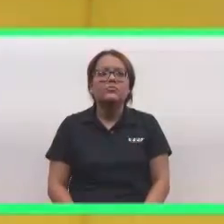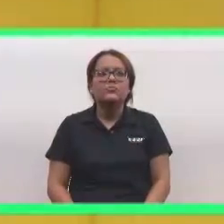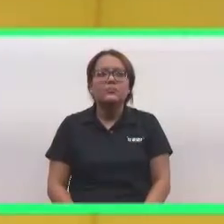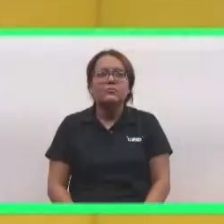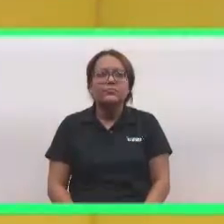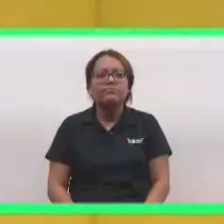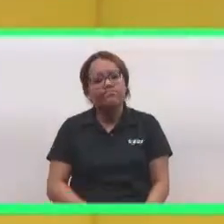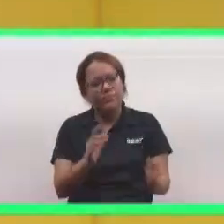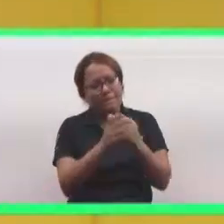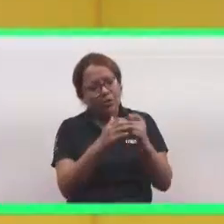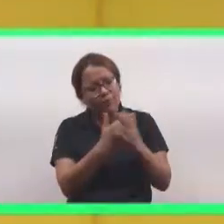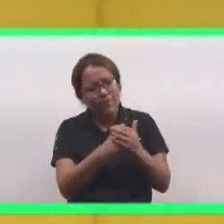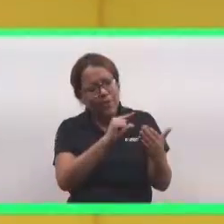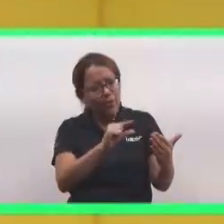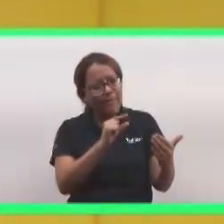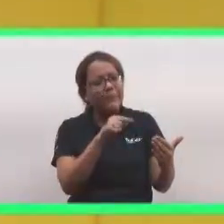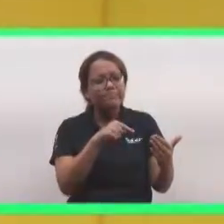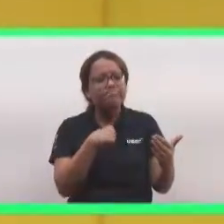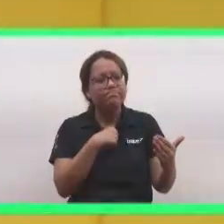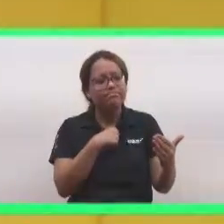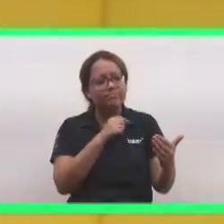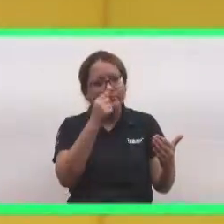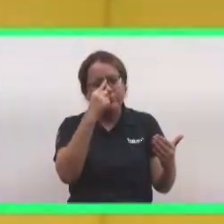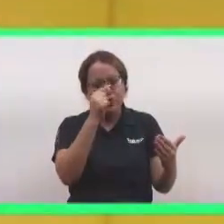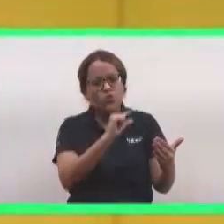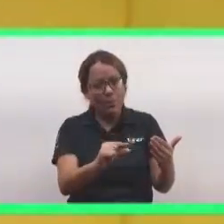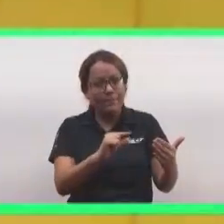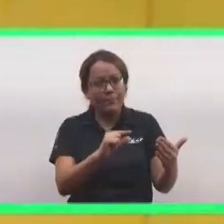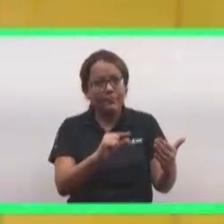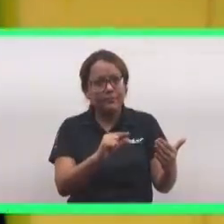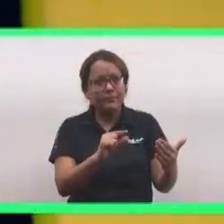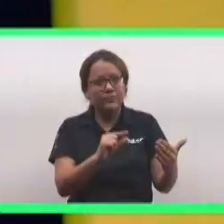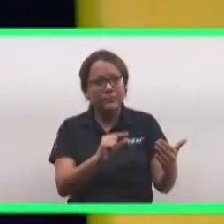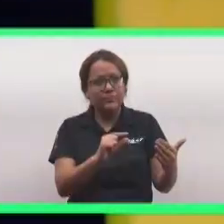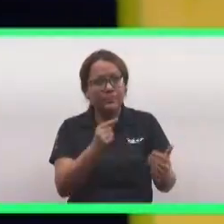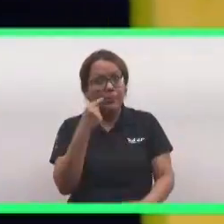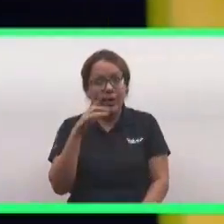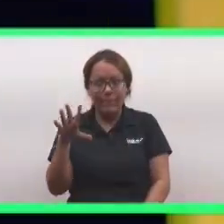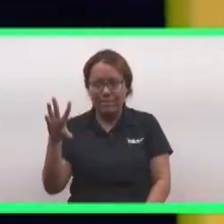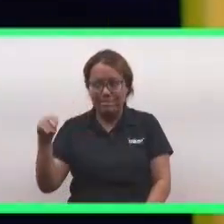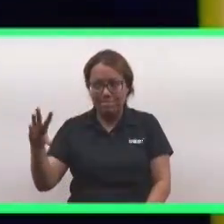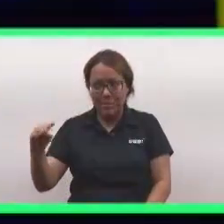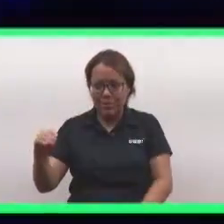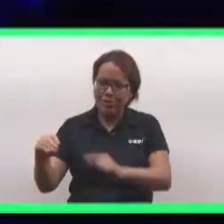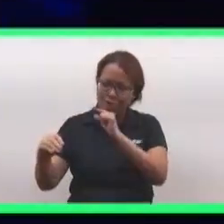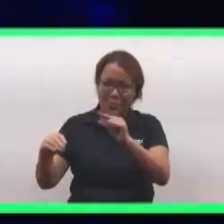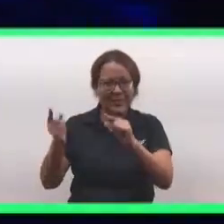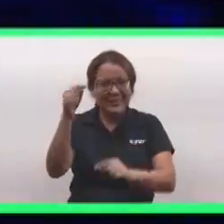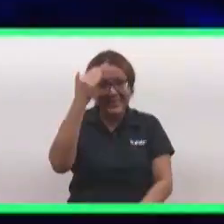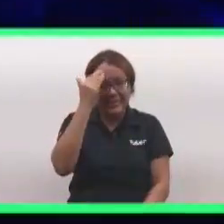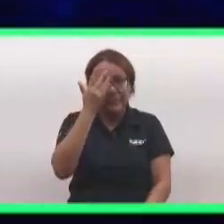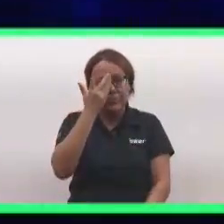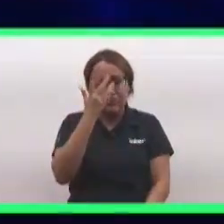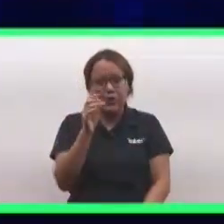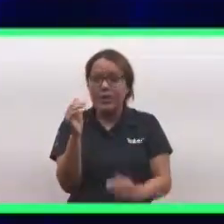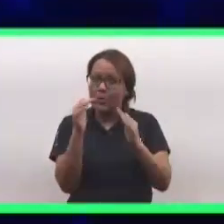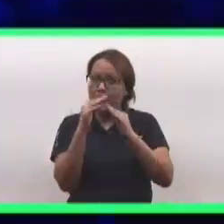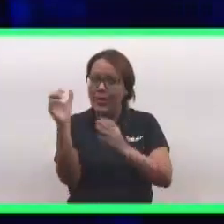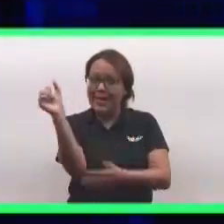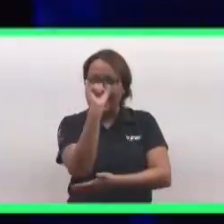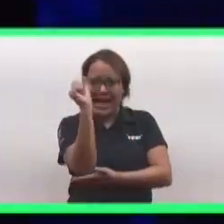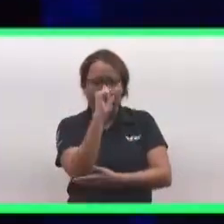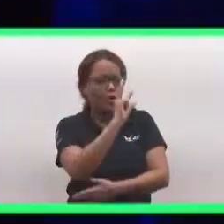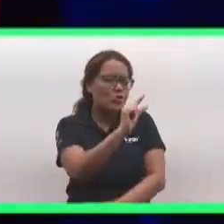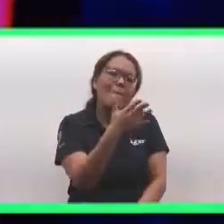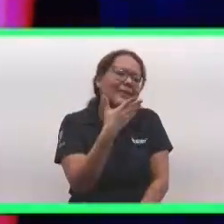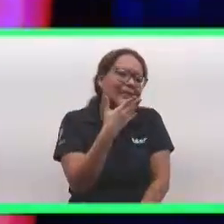Póngale nombre y apellido. Si le ponemos nombre y apellido a las mascotas, hay gente que le pone nombre al carro. Ese sí es indio,